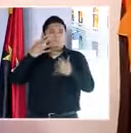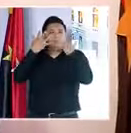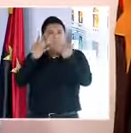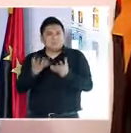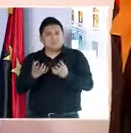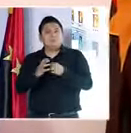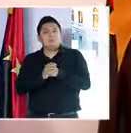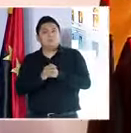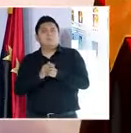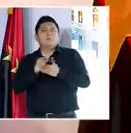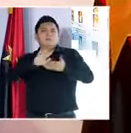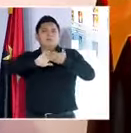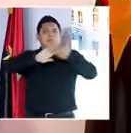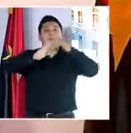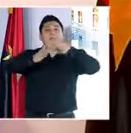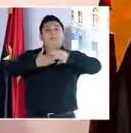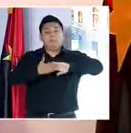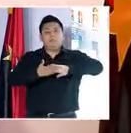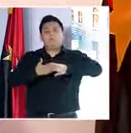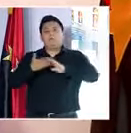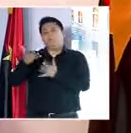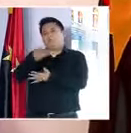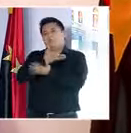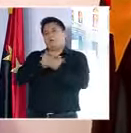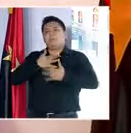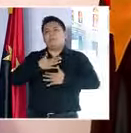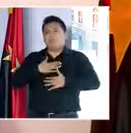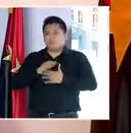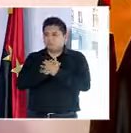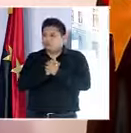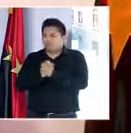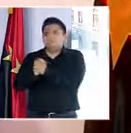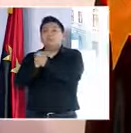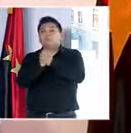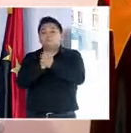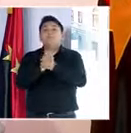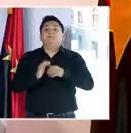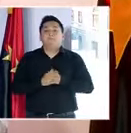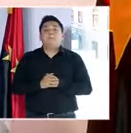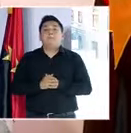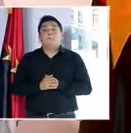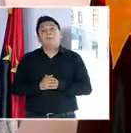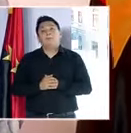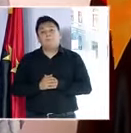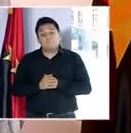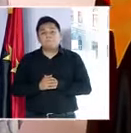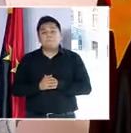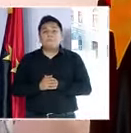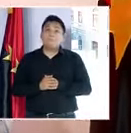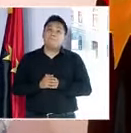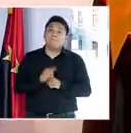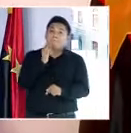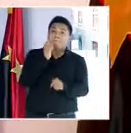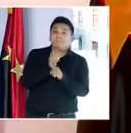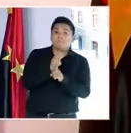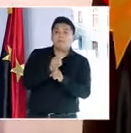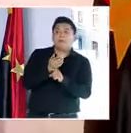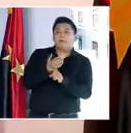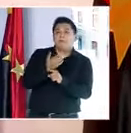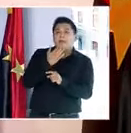lograr la paz y la reconciliación. Por eso, en los